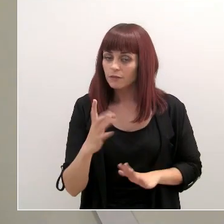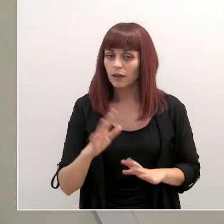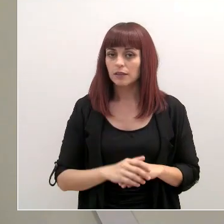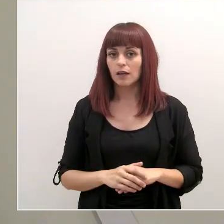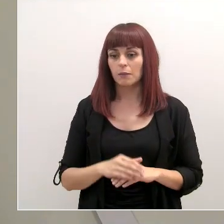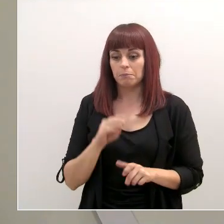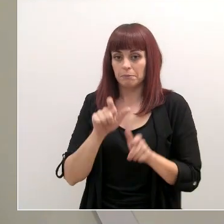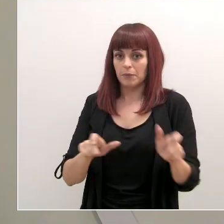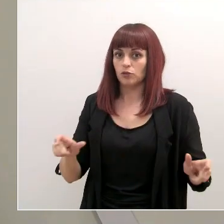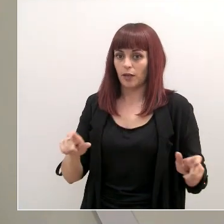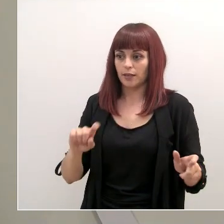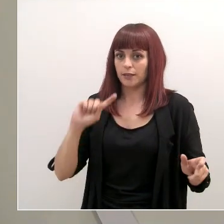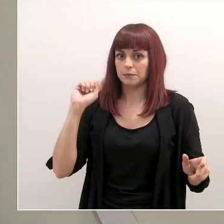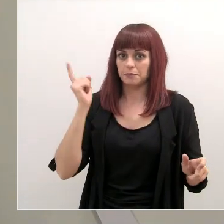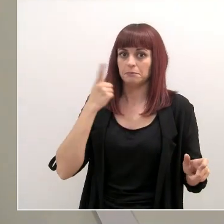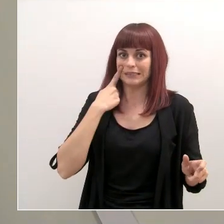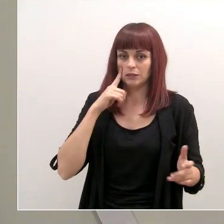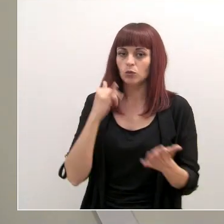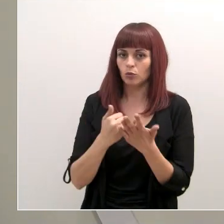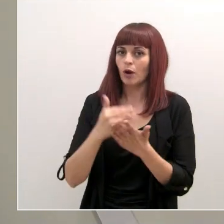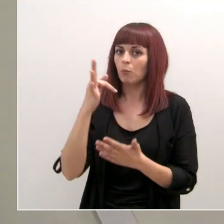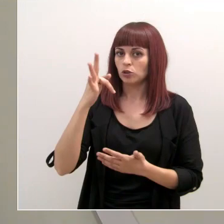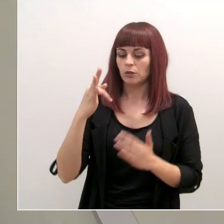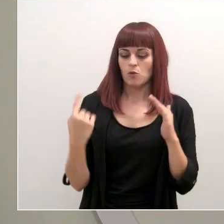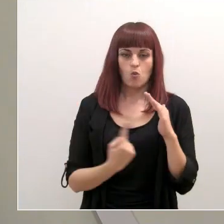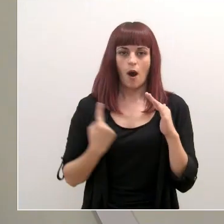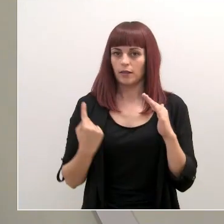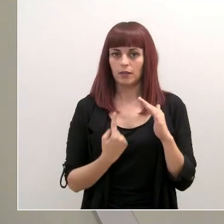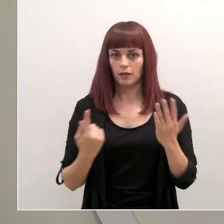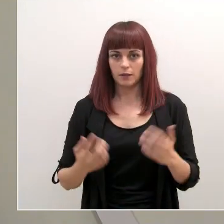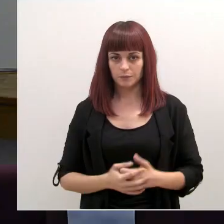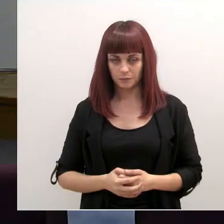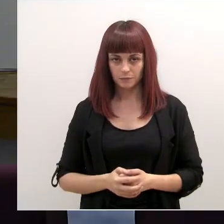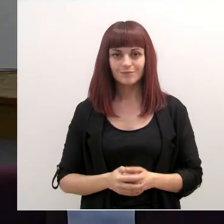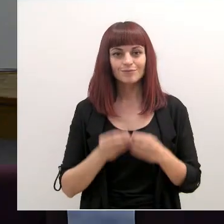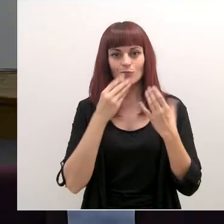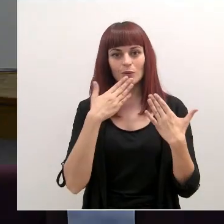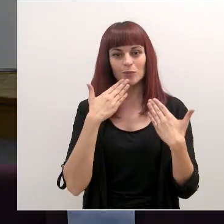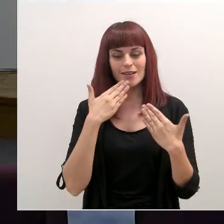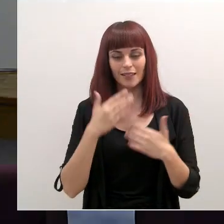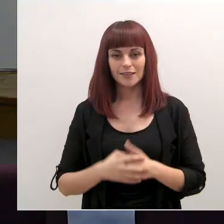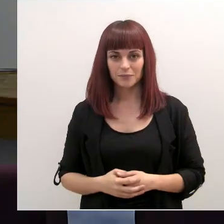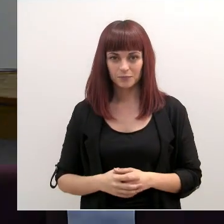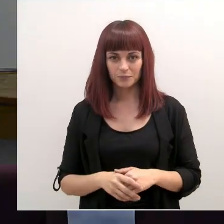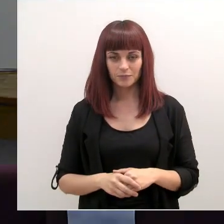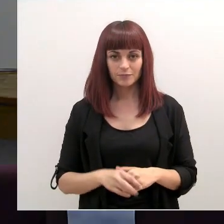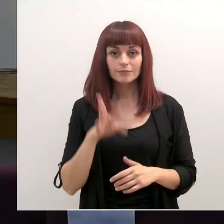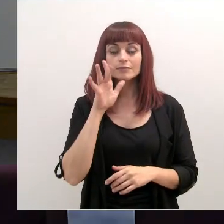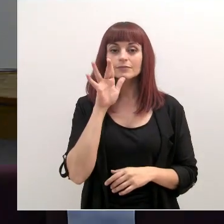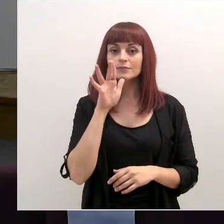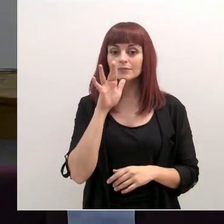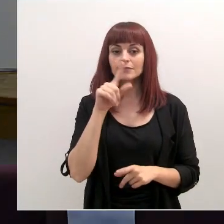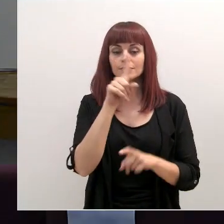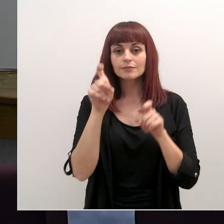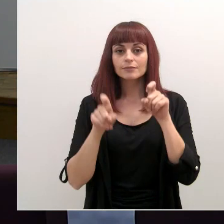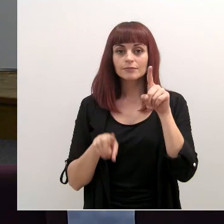con aquellas personas que se les encontrara con una prueba positiva. Muy bien, muchas gracias. Muchas gracias. A continuación va a formular